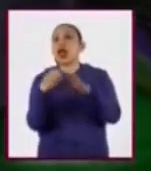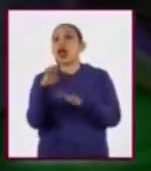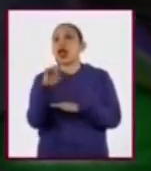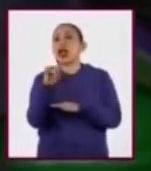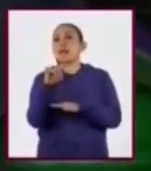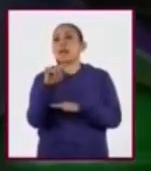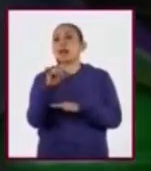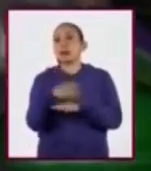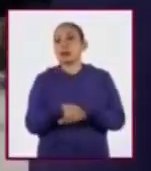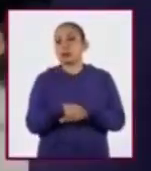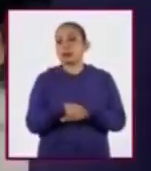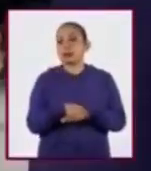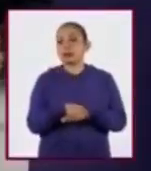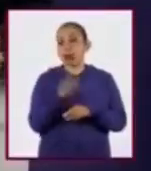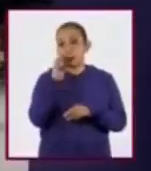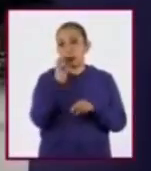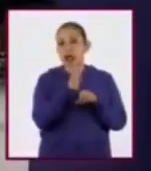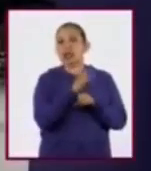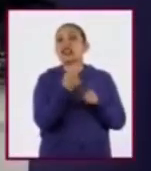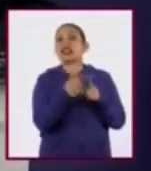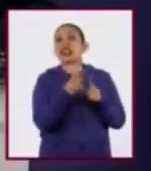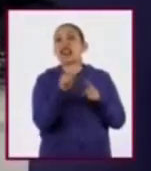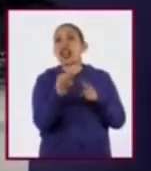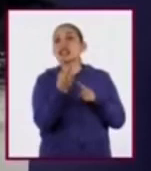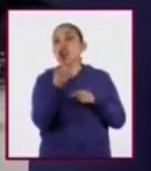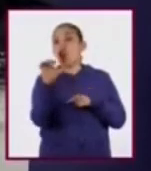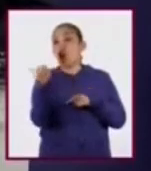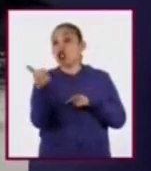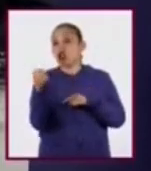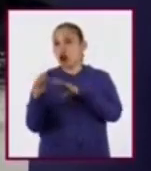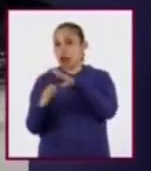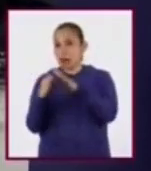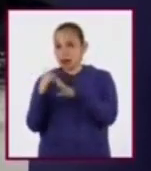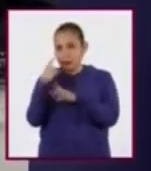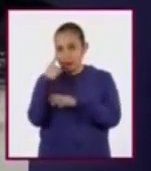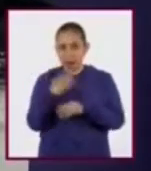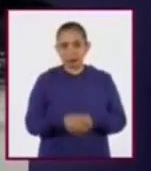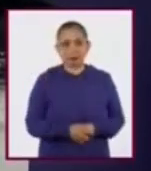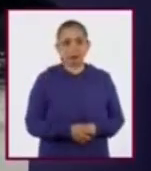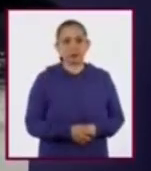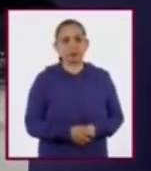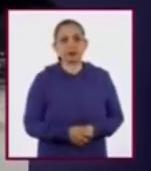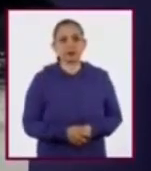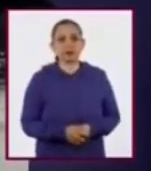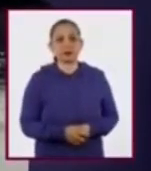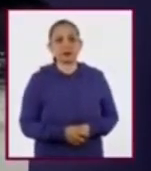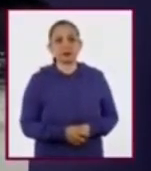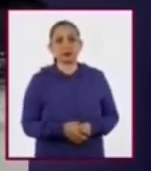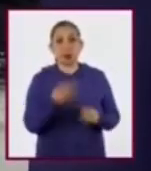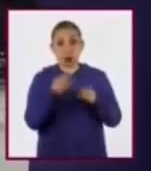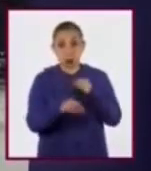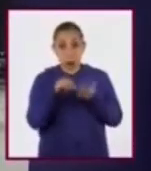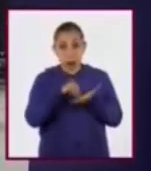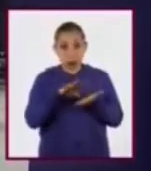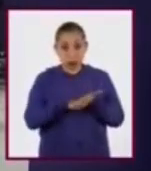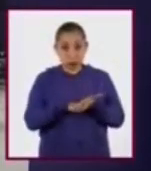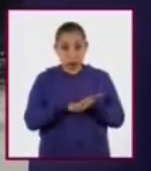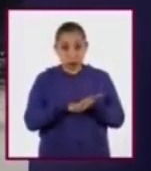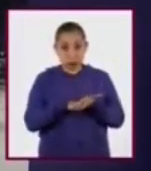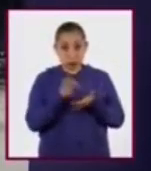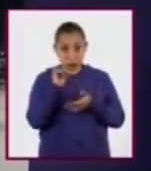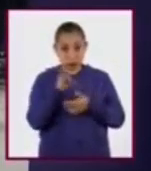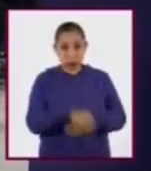que nos digan, descubramos quién es el siguiente elemento. Hicieron sus últimas anotaciones,